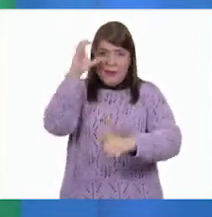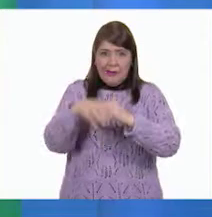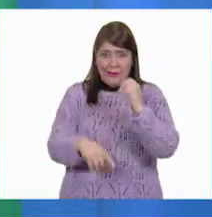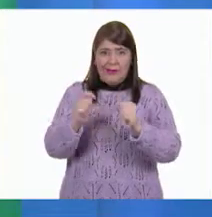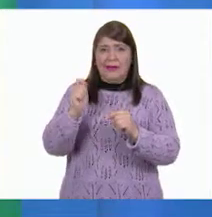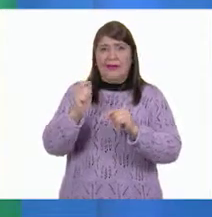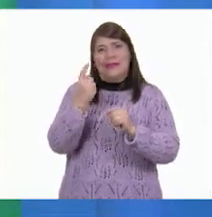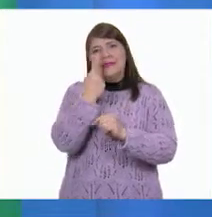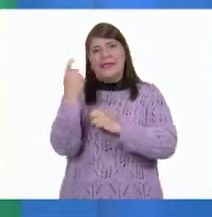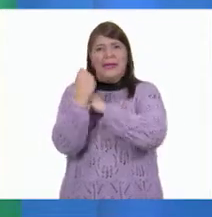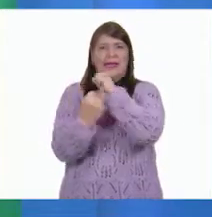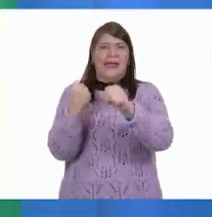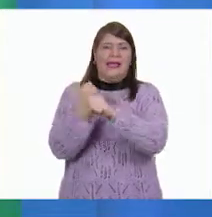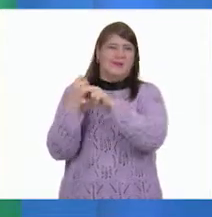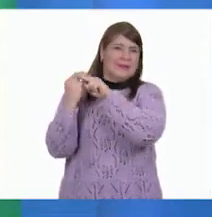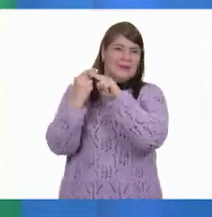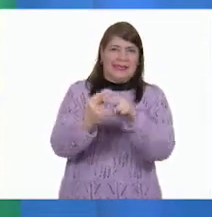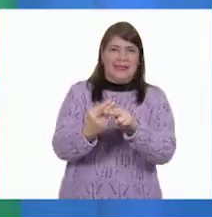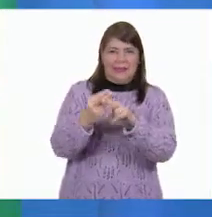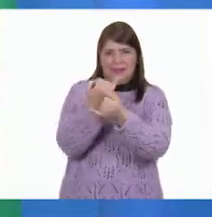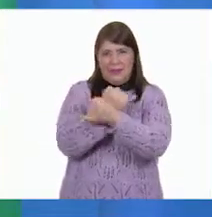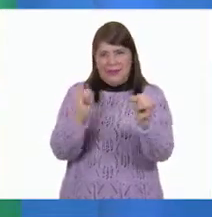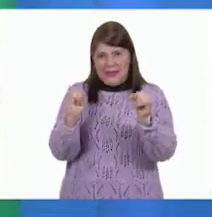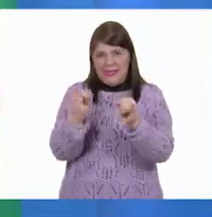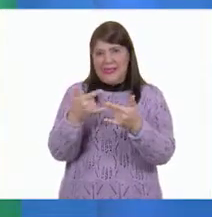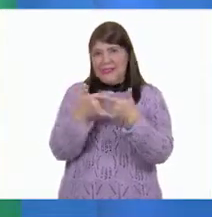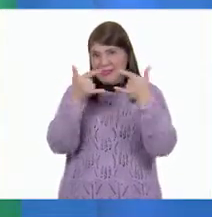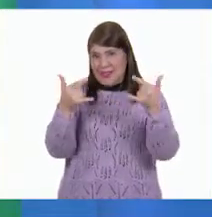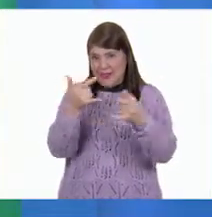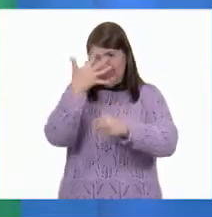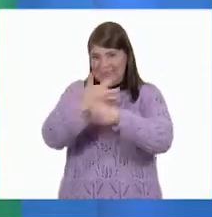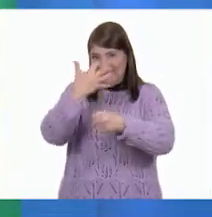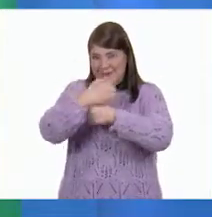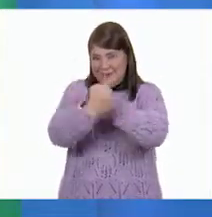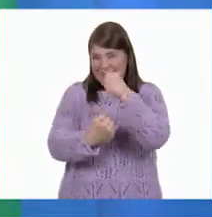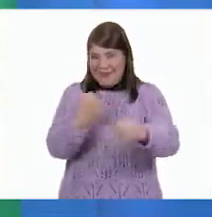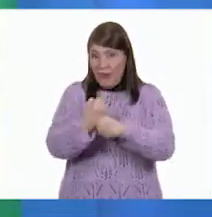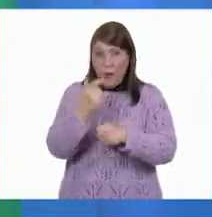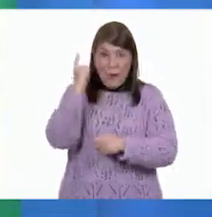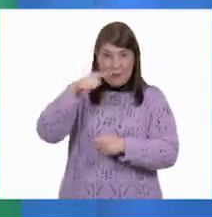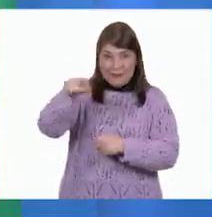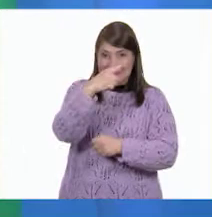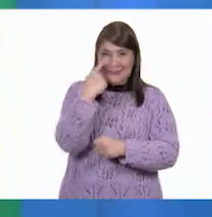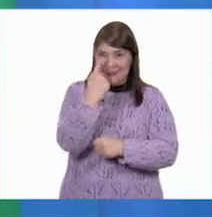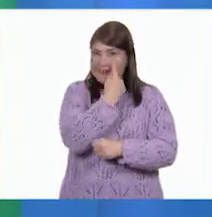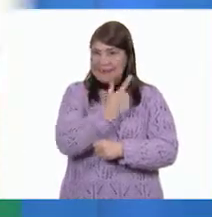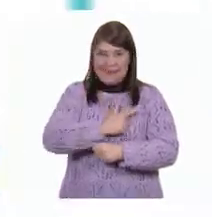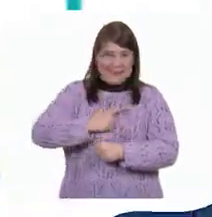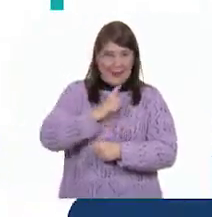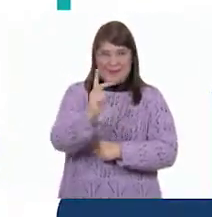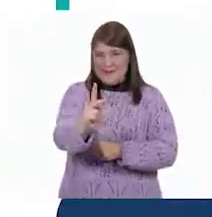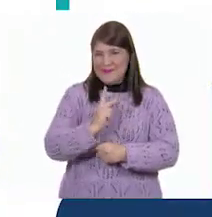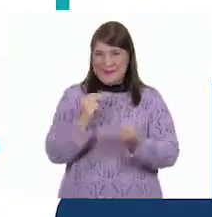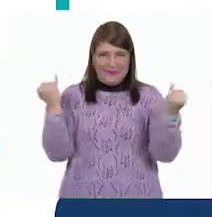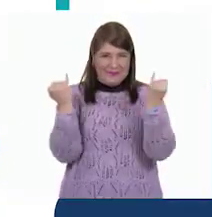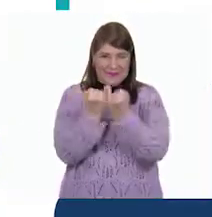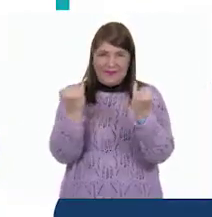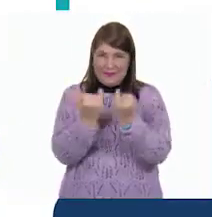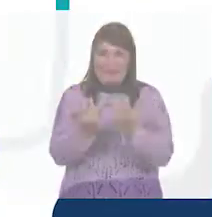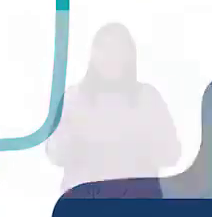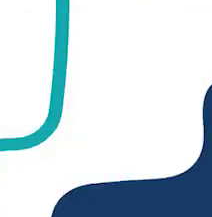el Centenario de la Independencia, Historia, 5º grado. Espero lo hayan disfrutado tanto como nosotros.